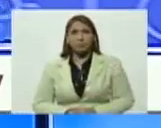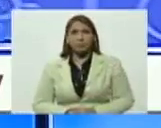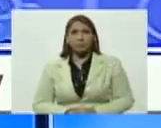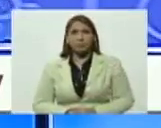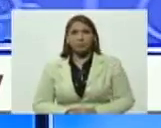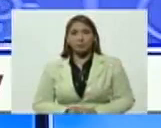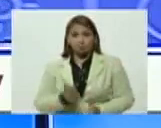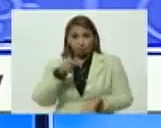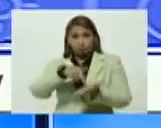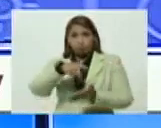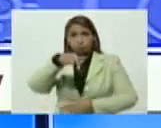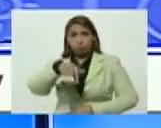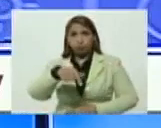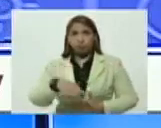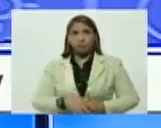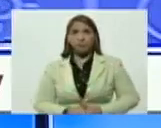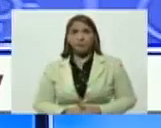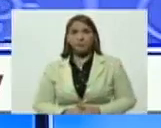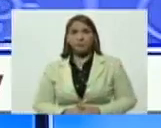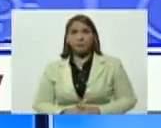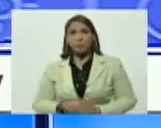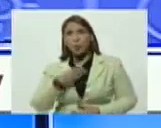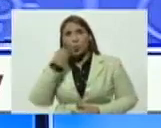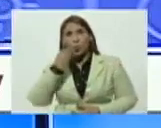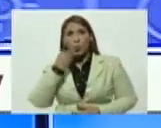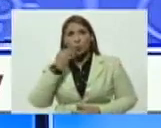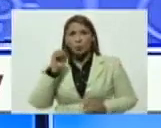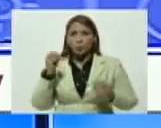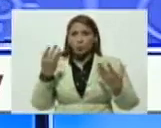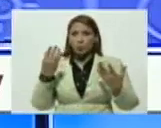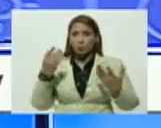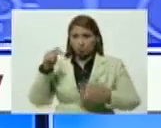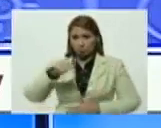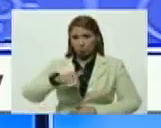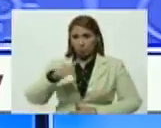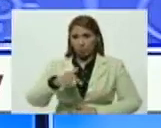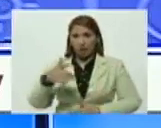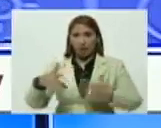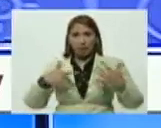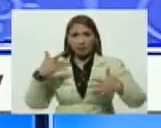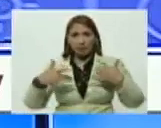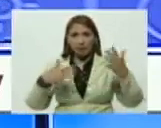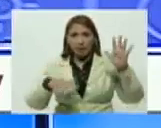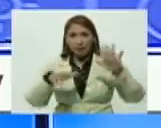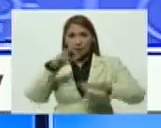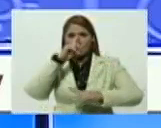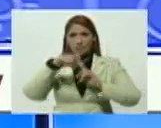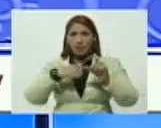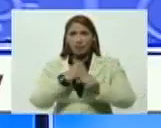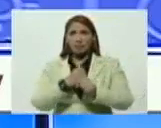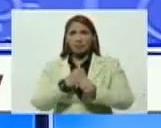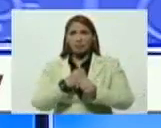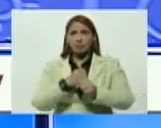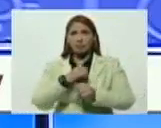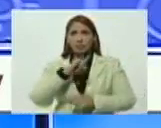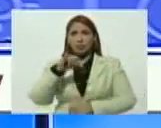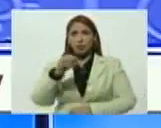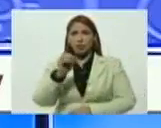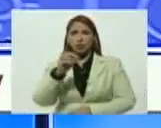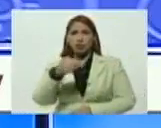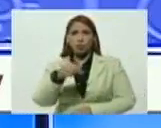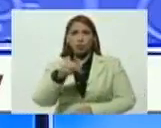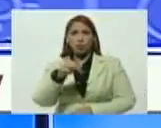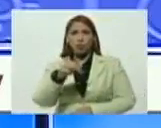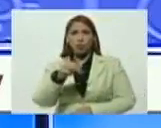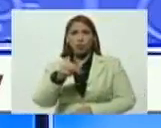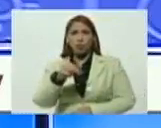Está presente entre la juventud gloriosa de este acto de los 13 años, John Moreno.